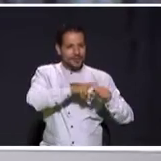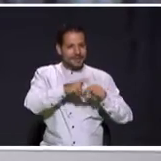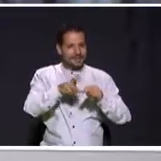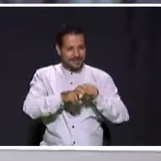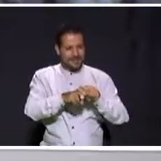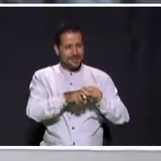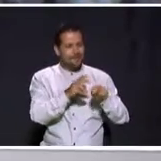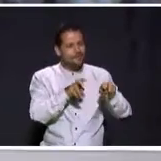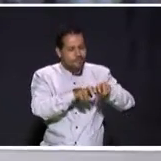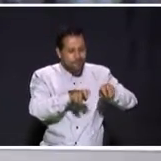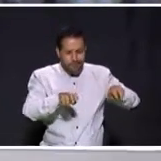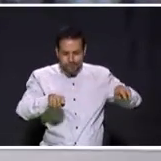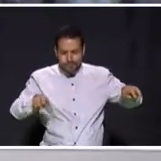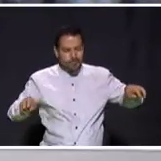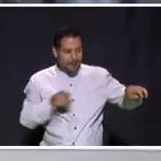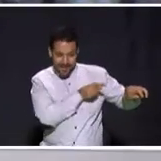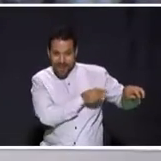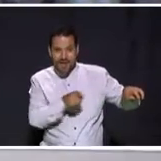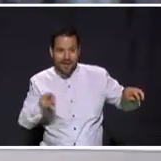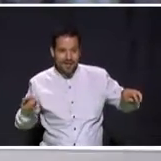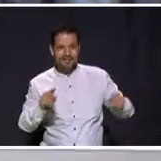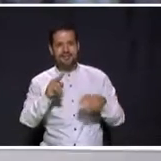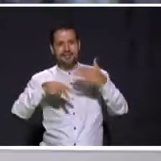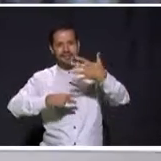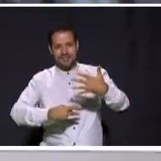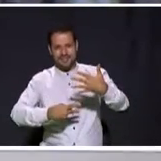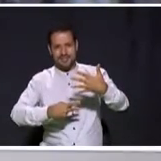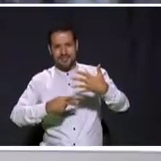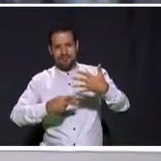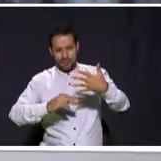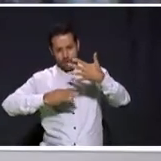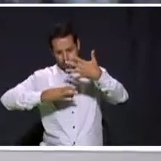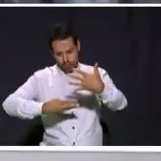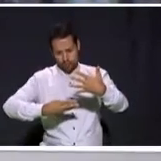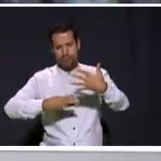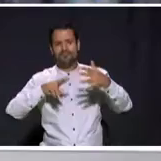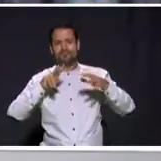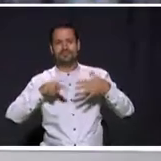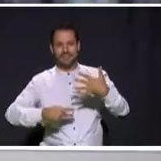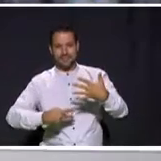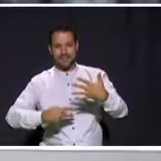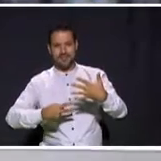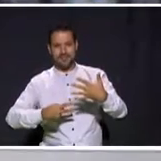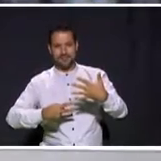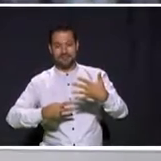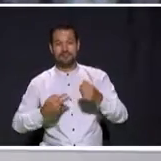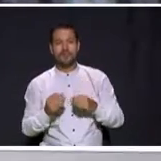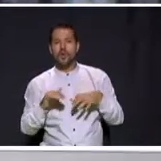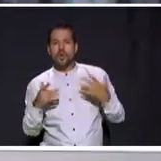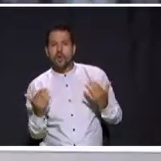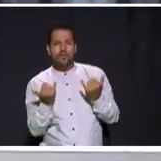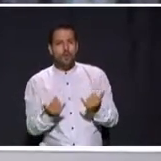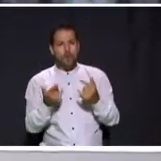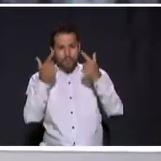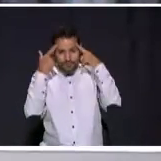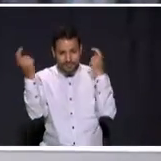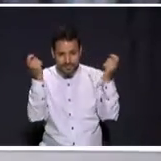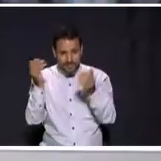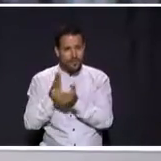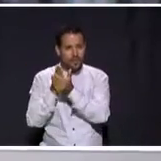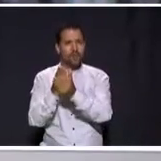están sentados hoy los siete candidatos que nos acompañan de los ocho que aspiran a la gobernación de antioquia como es la mecánica de este debate que va a durar